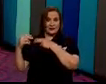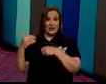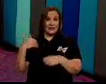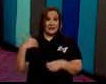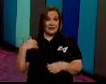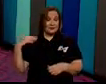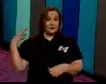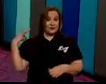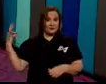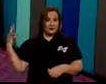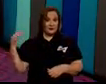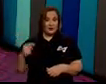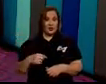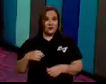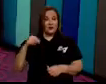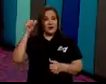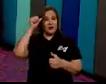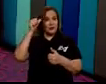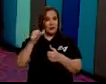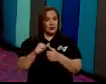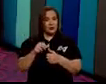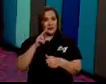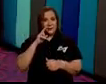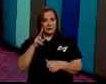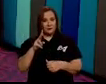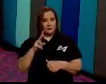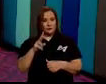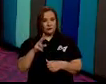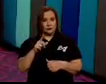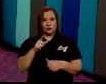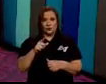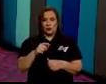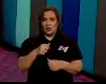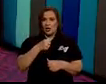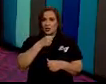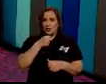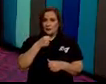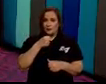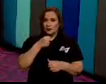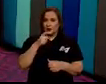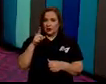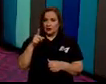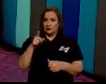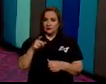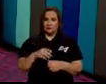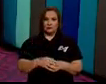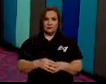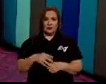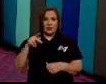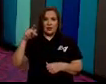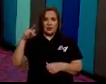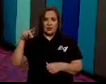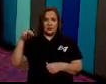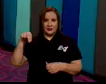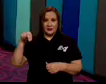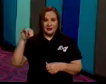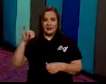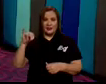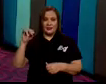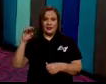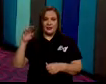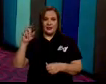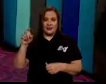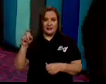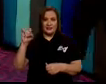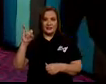estamos viendo unas cápsulas del Bicentenario. Hoy tenemos a la periodista de RPC Radio, Nixia Ríos, que nos viene a dar la